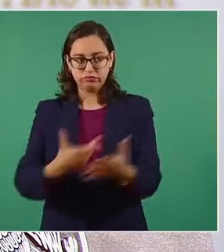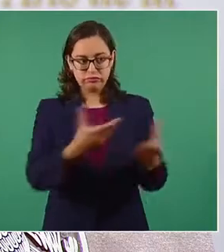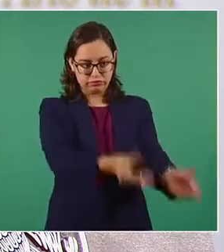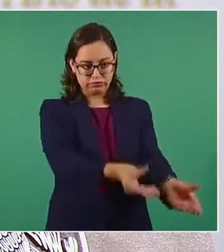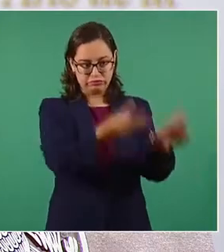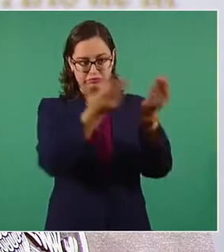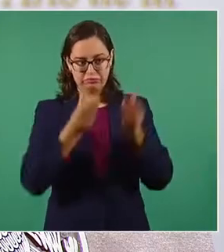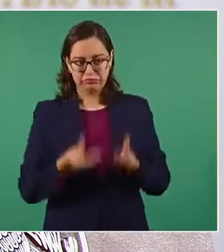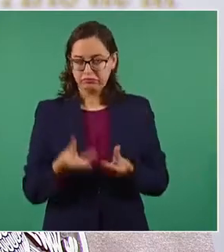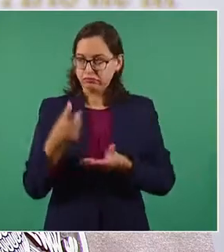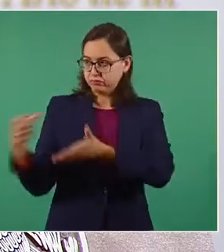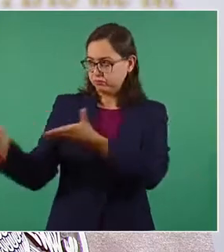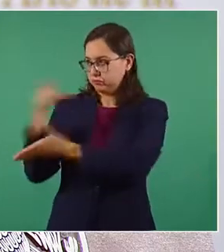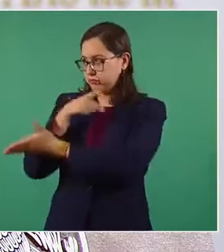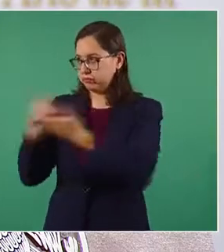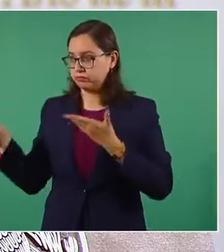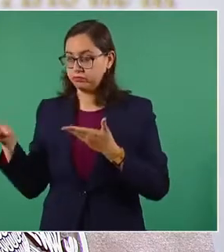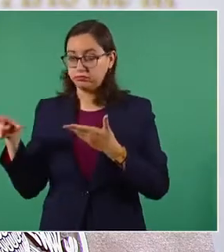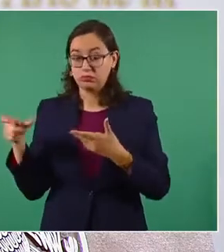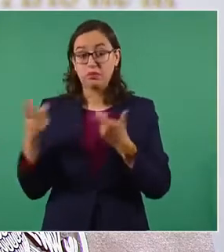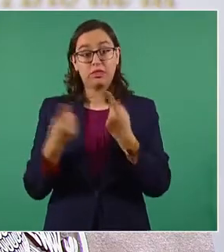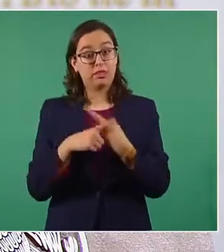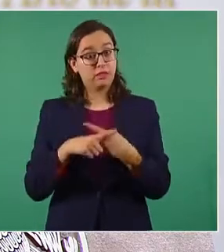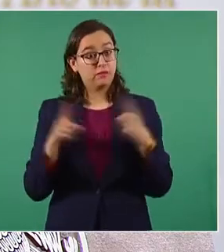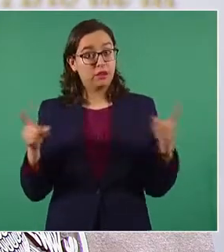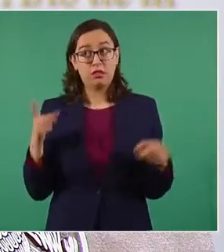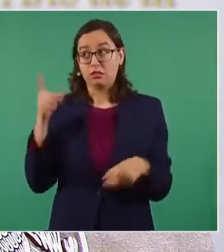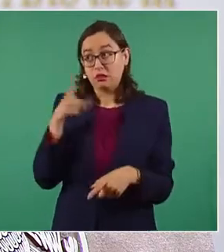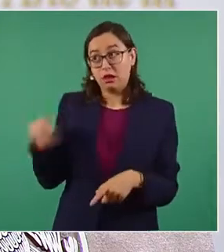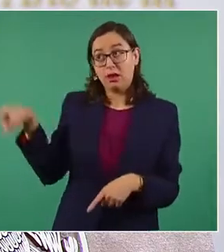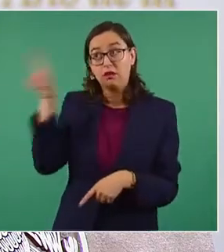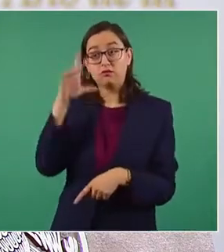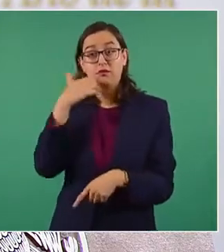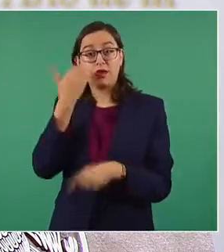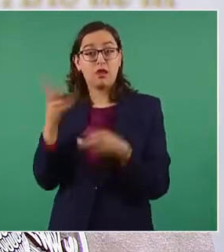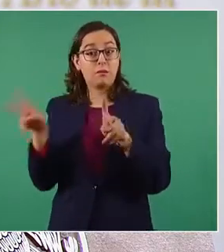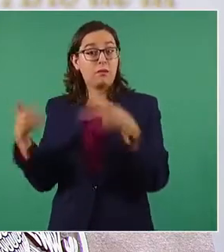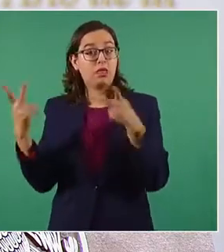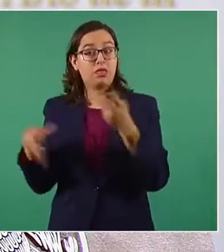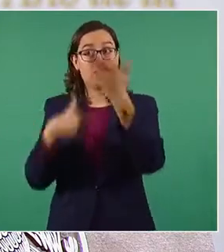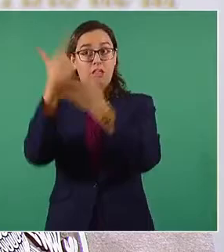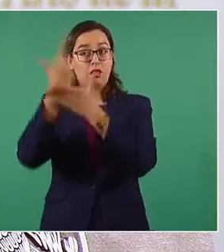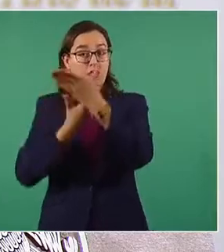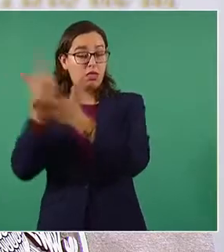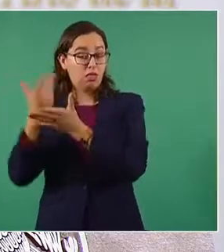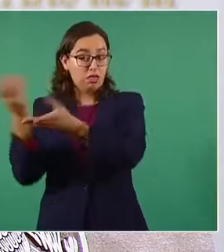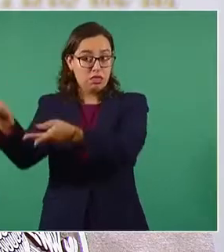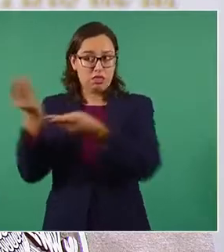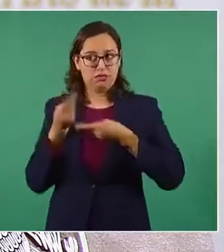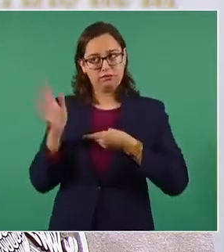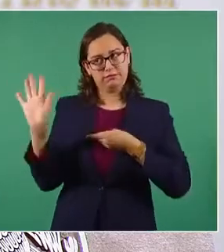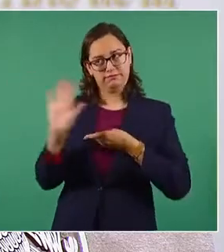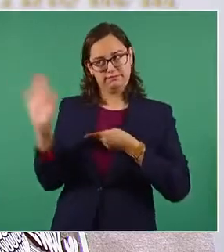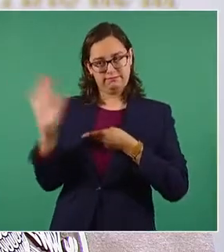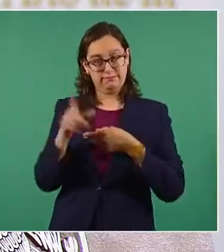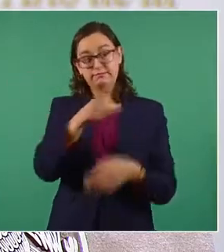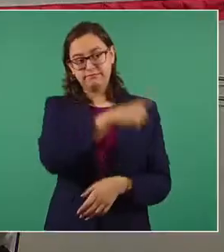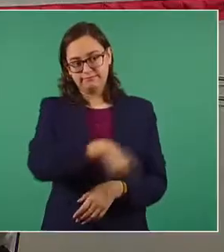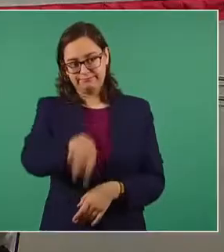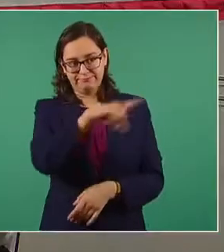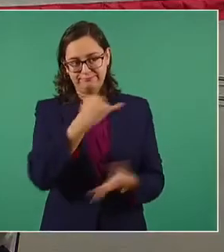presentamos como ejemplo las claves oncológicas recientemente agregadas al Compendio Nacional